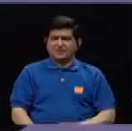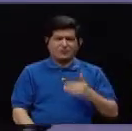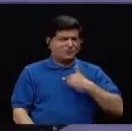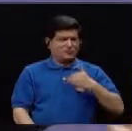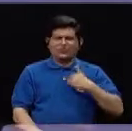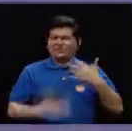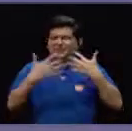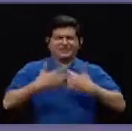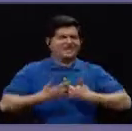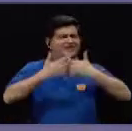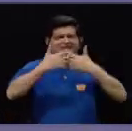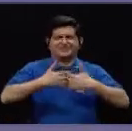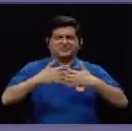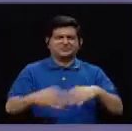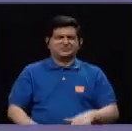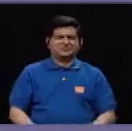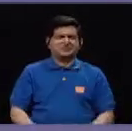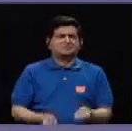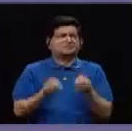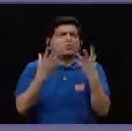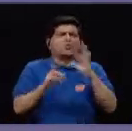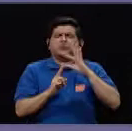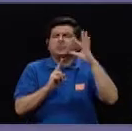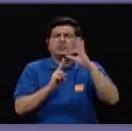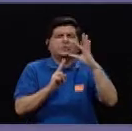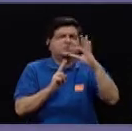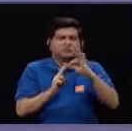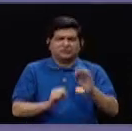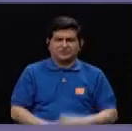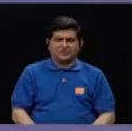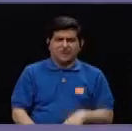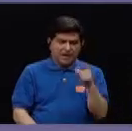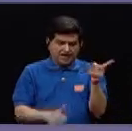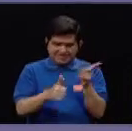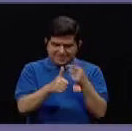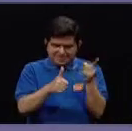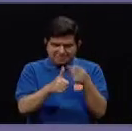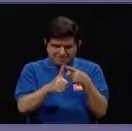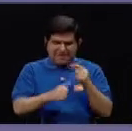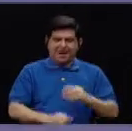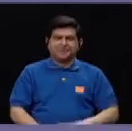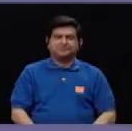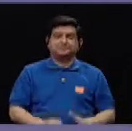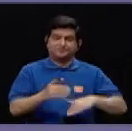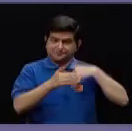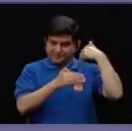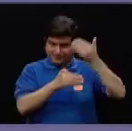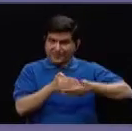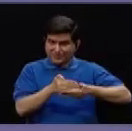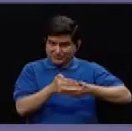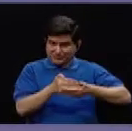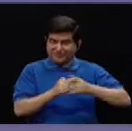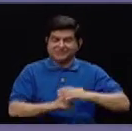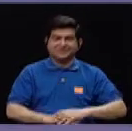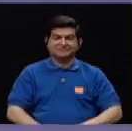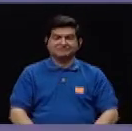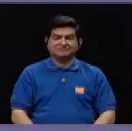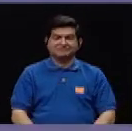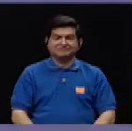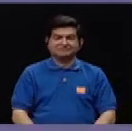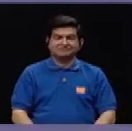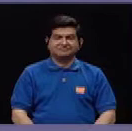o sea, no tenemos una industria como para decir hay montones de opciones, entonces eso fue la primera. Y luego de